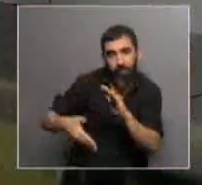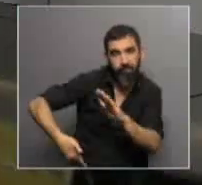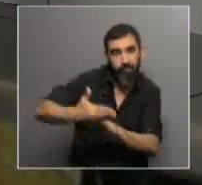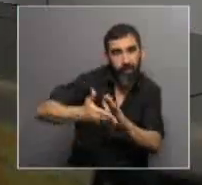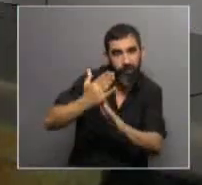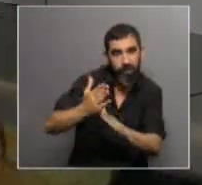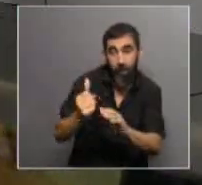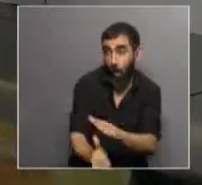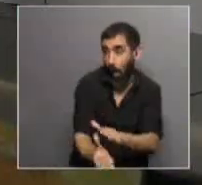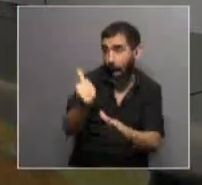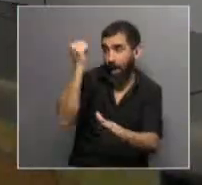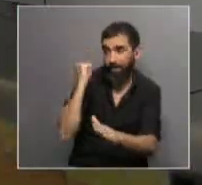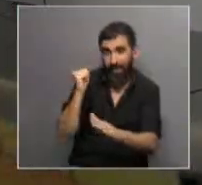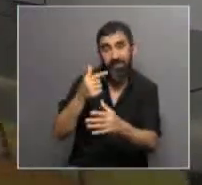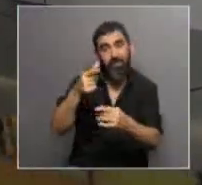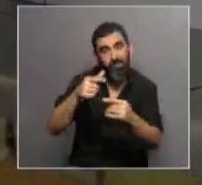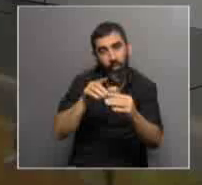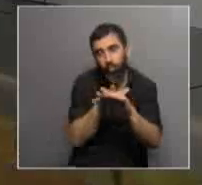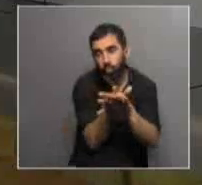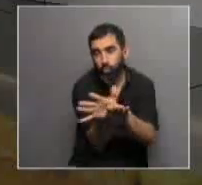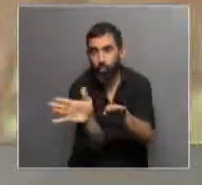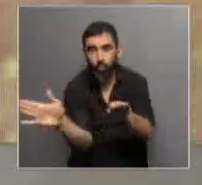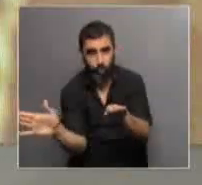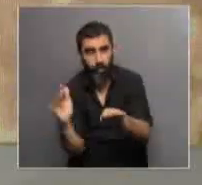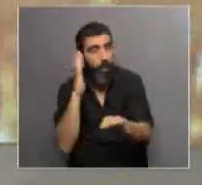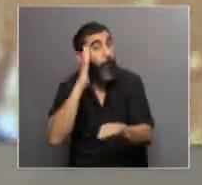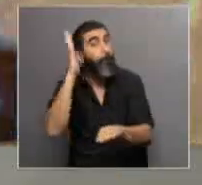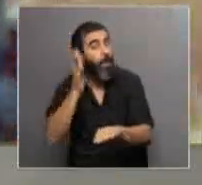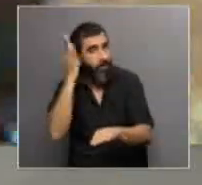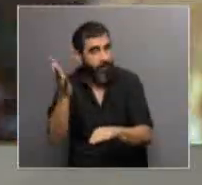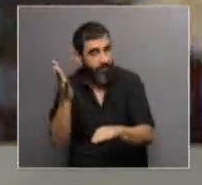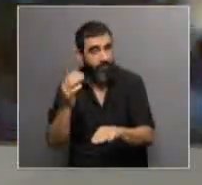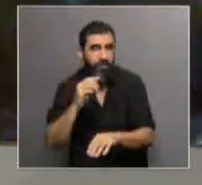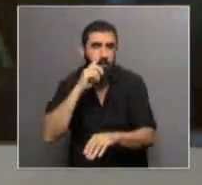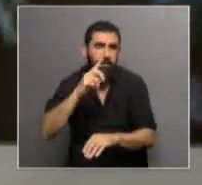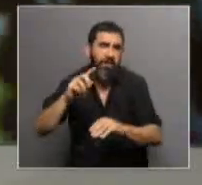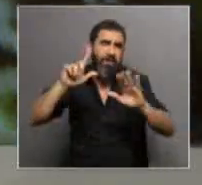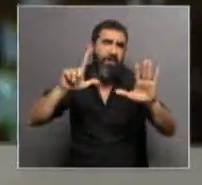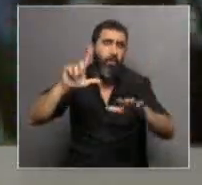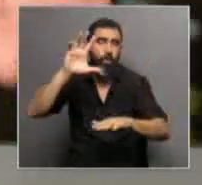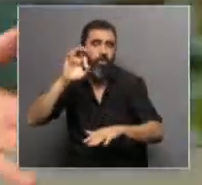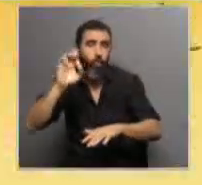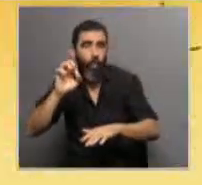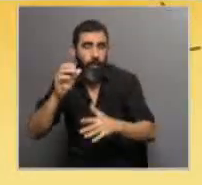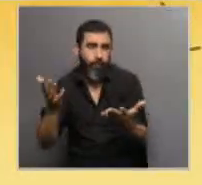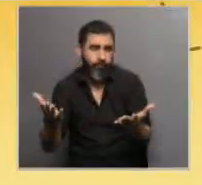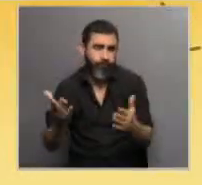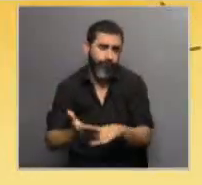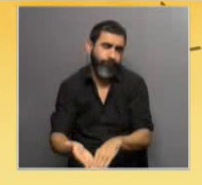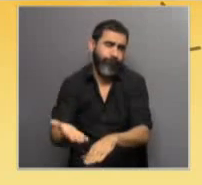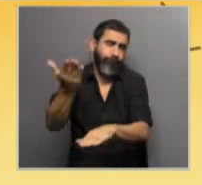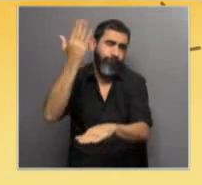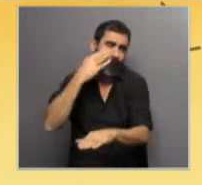son parte del cauce del balizas para que tengamos la idea porque en 1750 bueno 1550 años tiempo